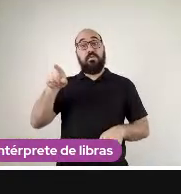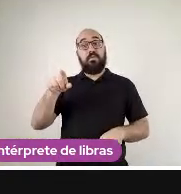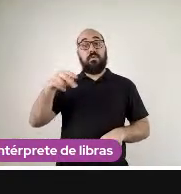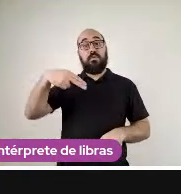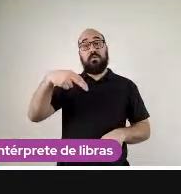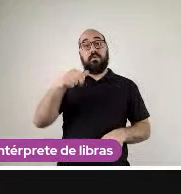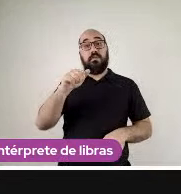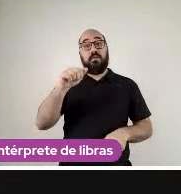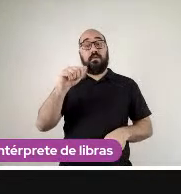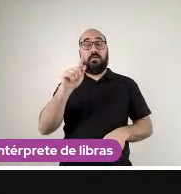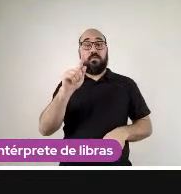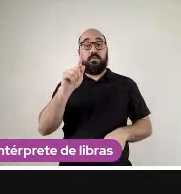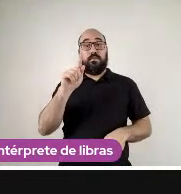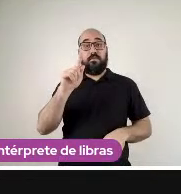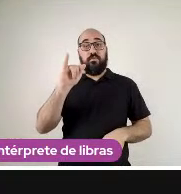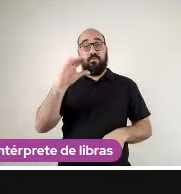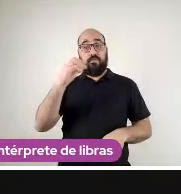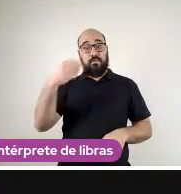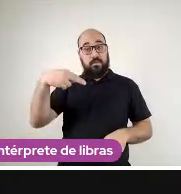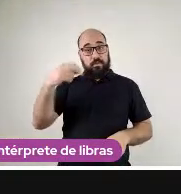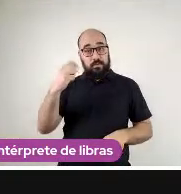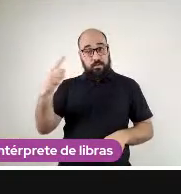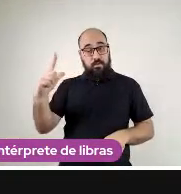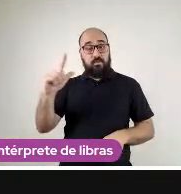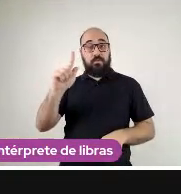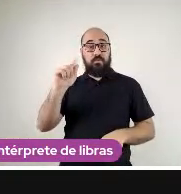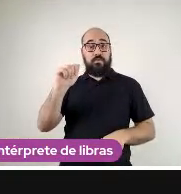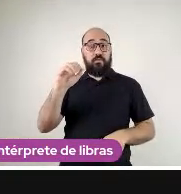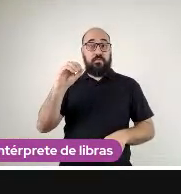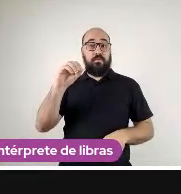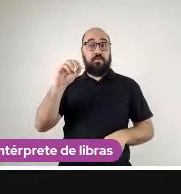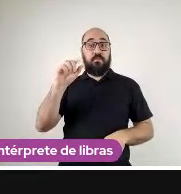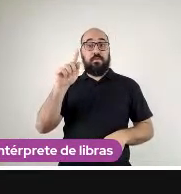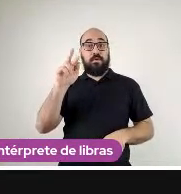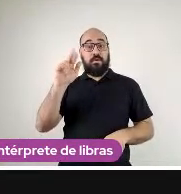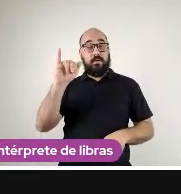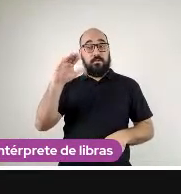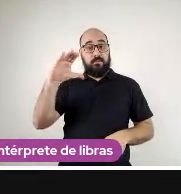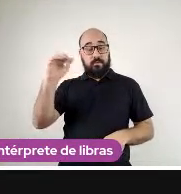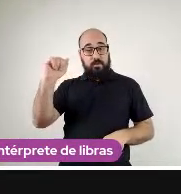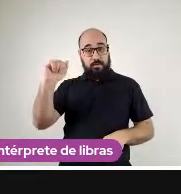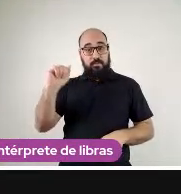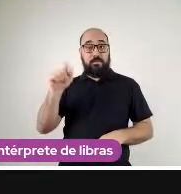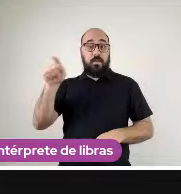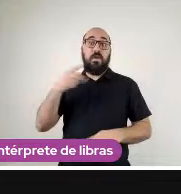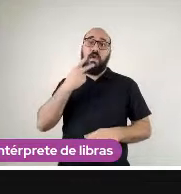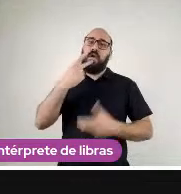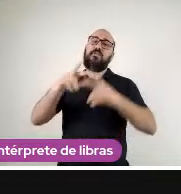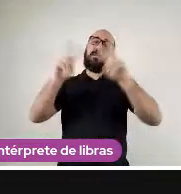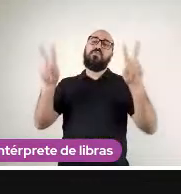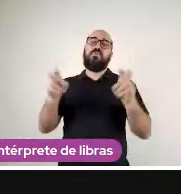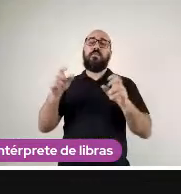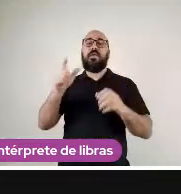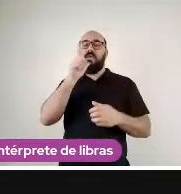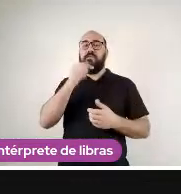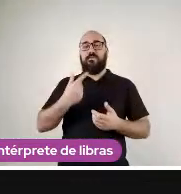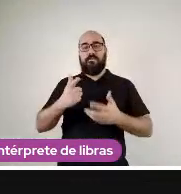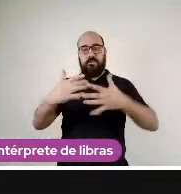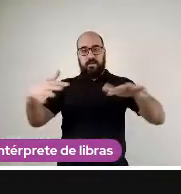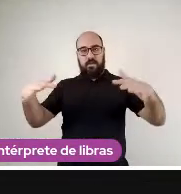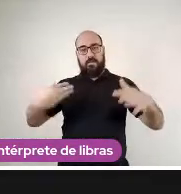charlas, en las que se va a hablar sobre la vida marina y el Objetivo de Desarrollo Sostenible